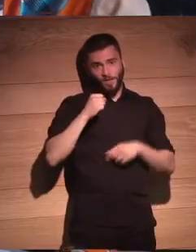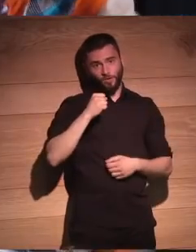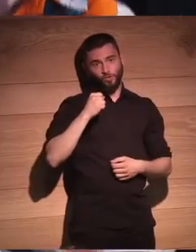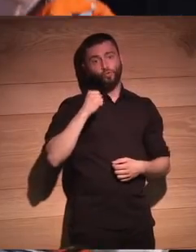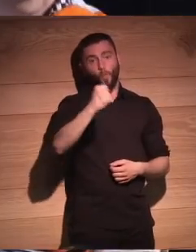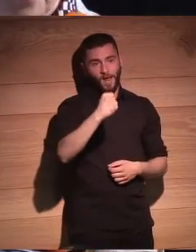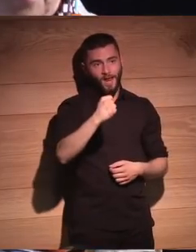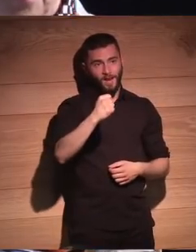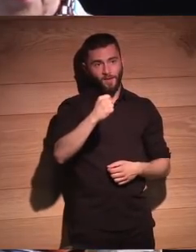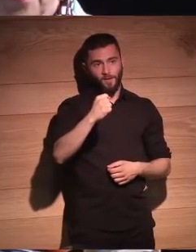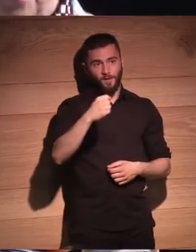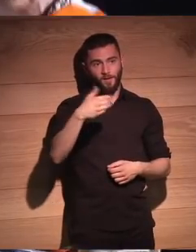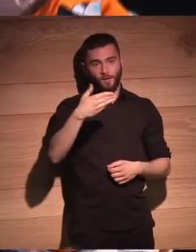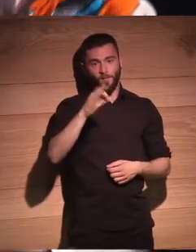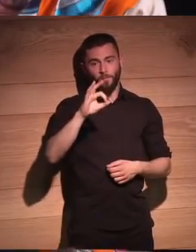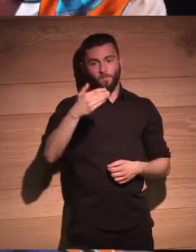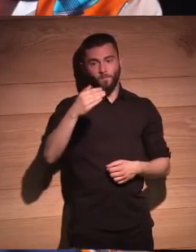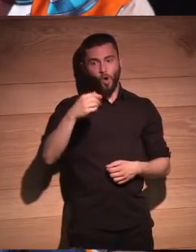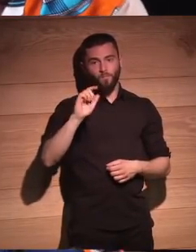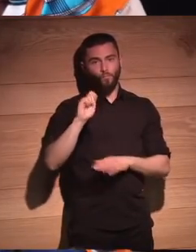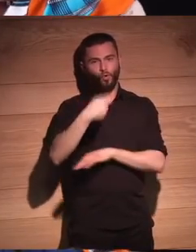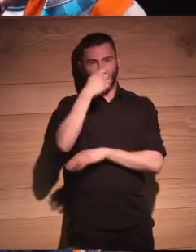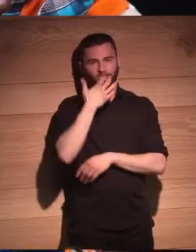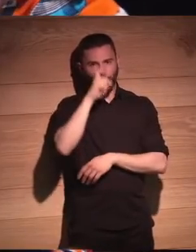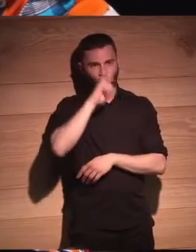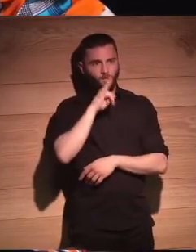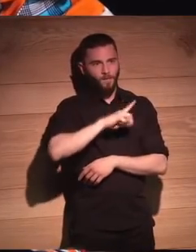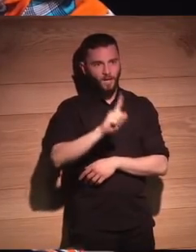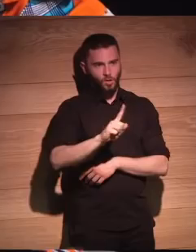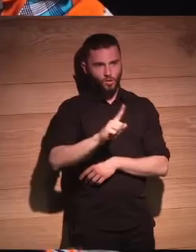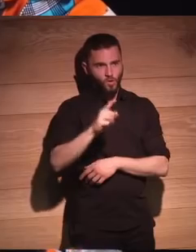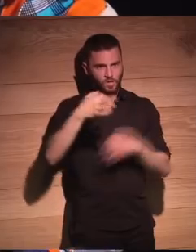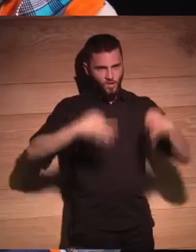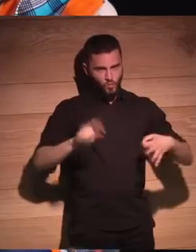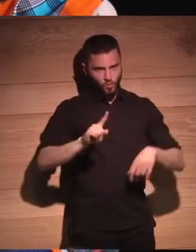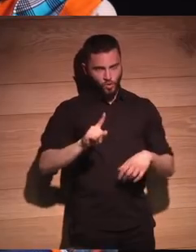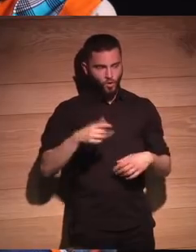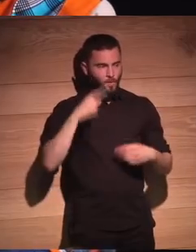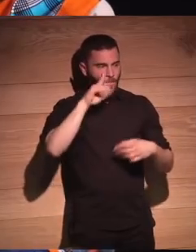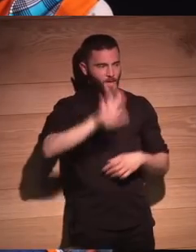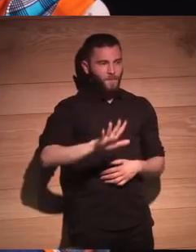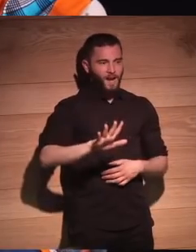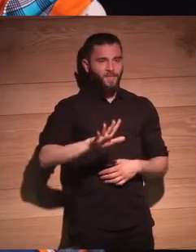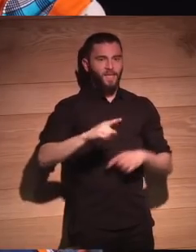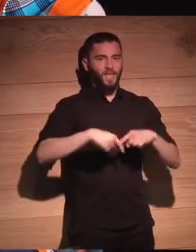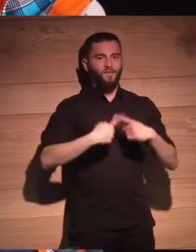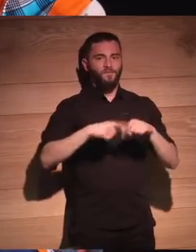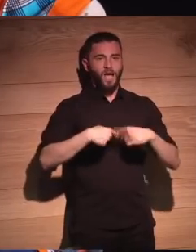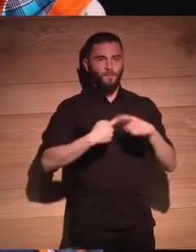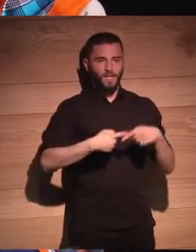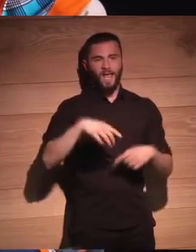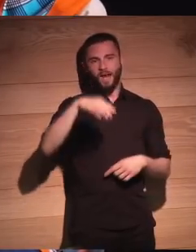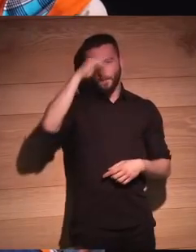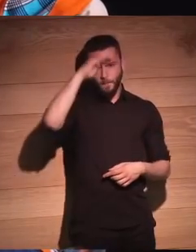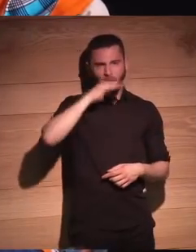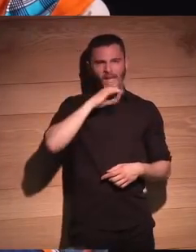empezando. Es decir, y Bob Kane consigue, yo creo que, si no recuerdo mal, esto lo cito de cabeza, no estoy muy seguro, creo que tenía un familiar, no sé si el padre o